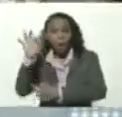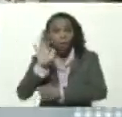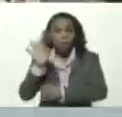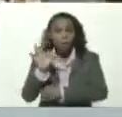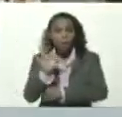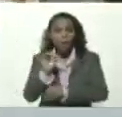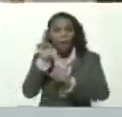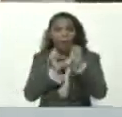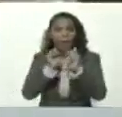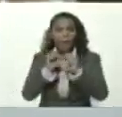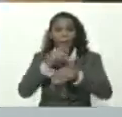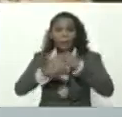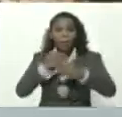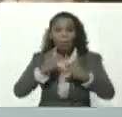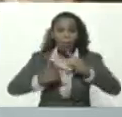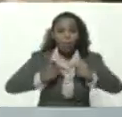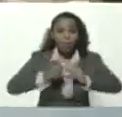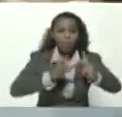producidas,